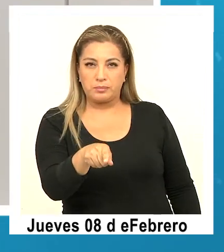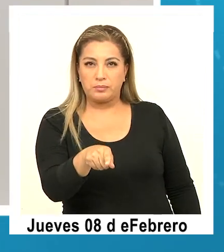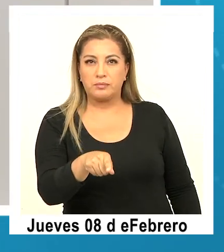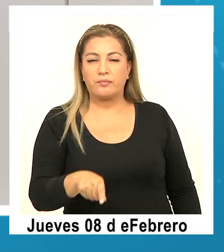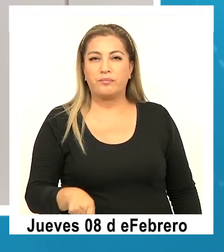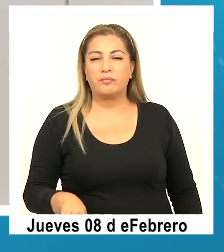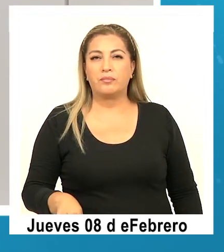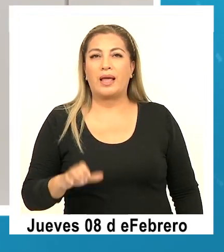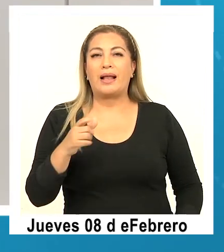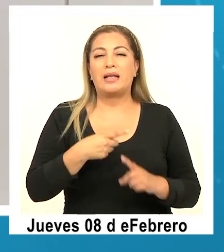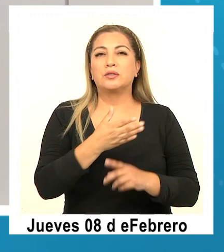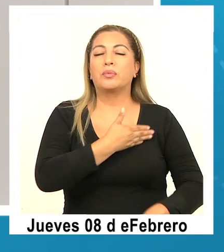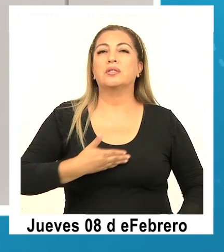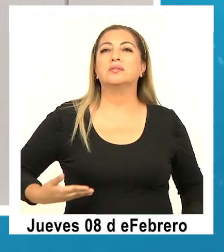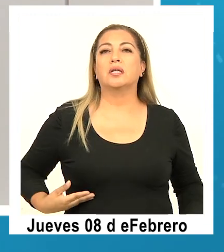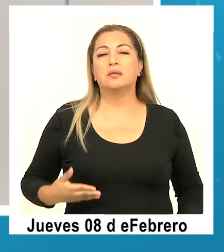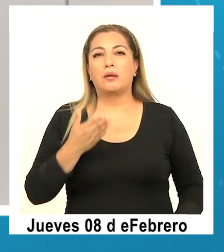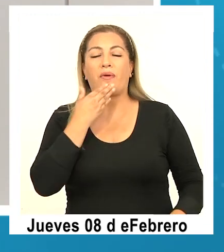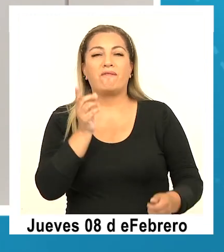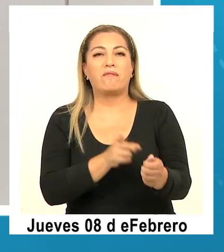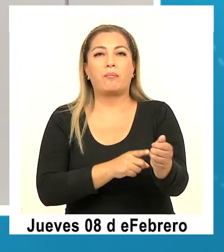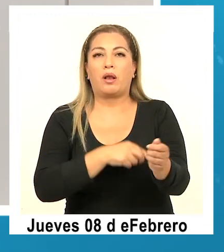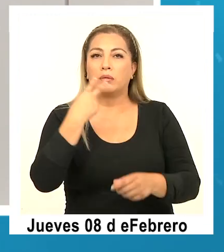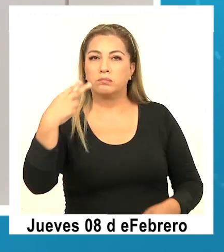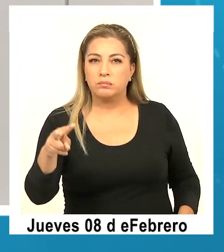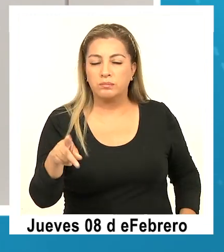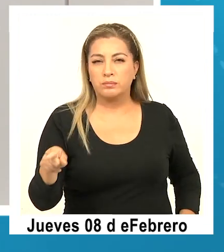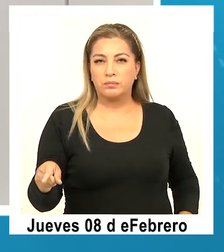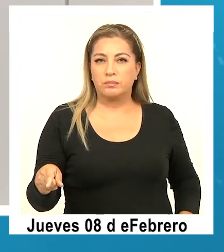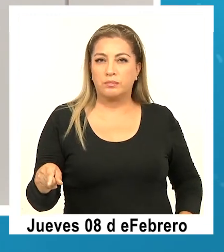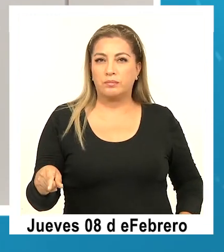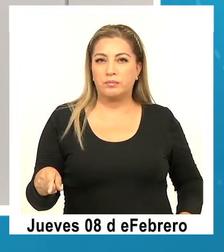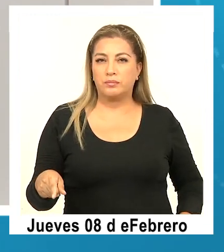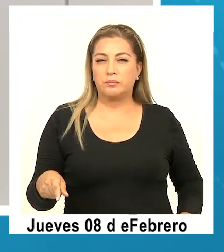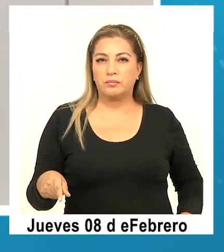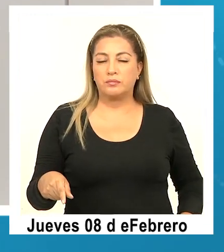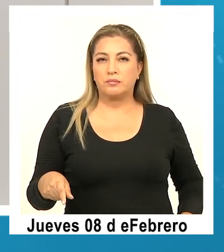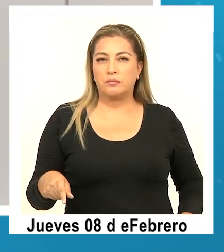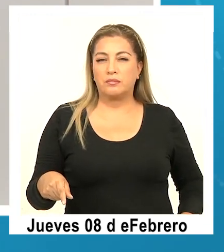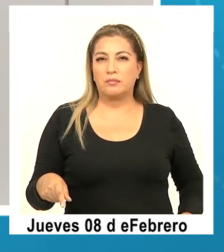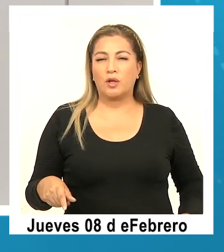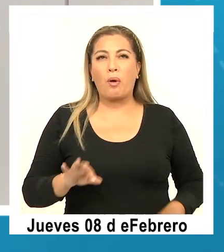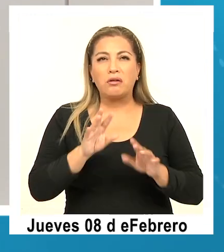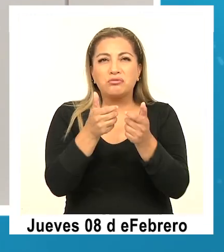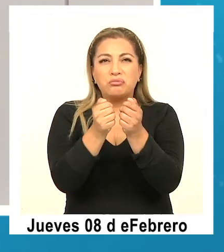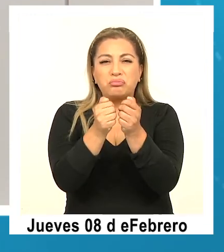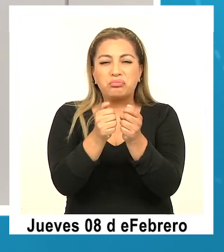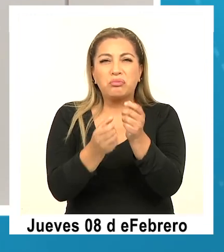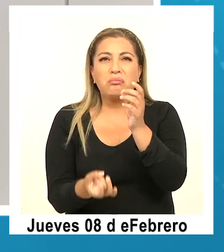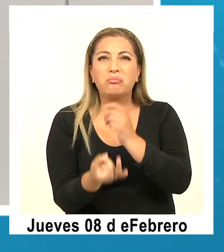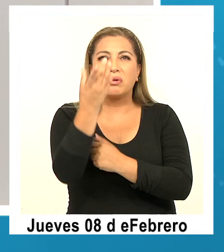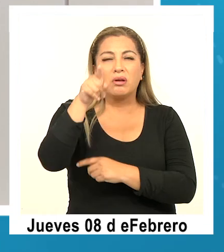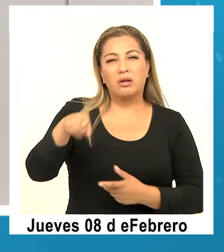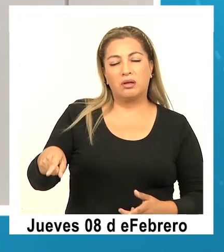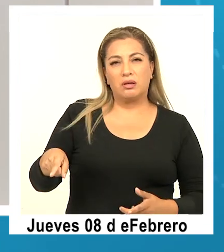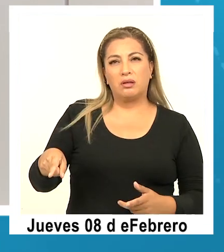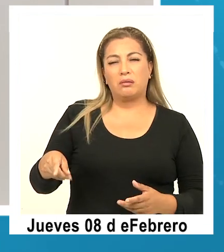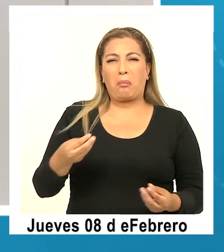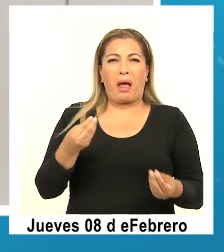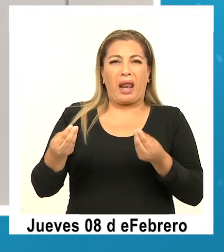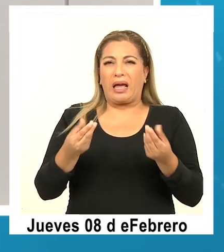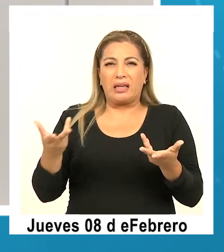al presidente, a su familia, y cómo escribe una cosa de esa naturaleza, ¿para